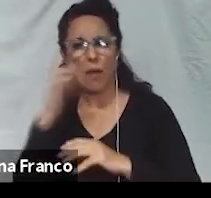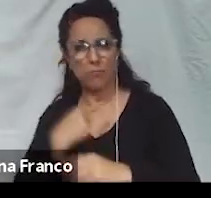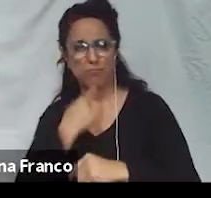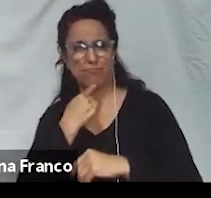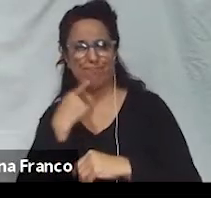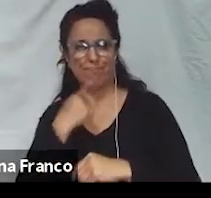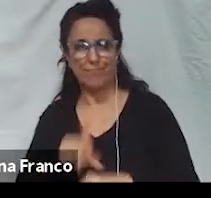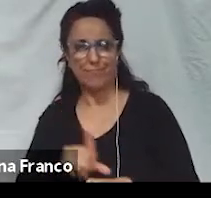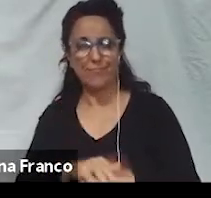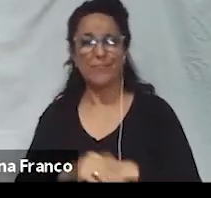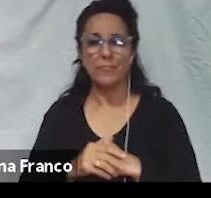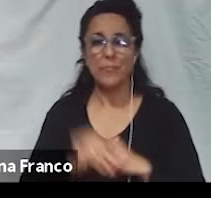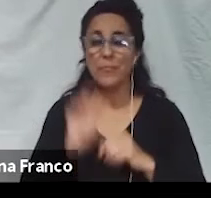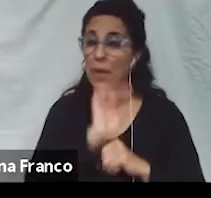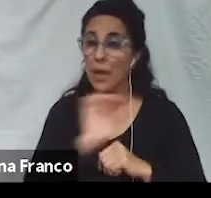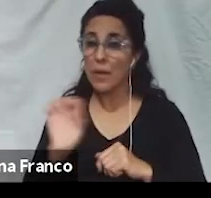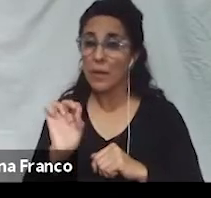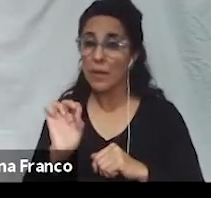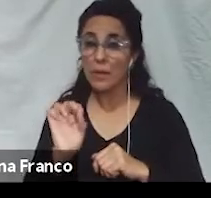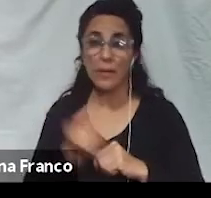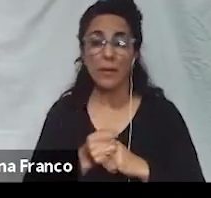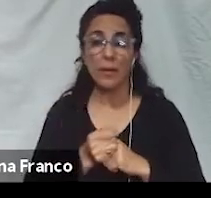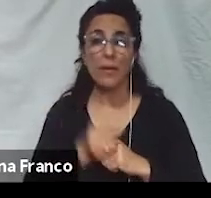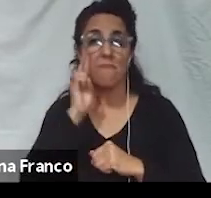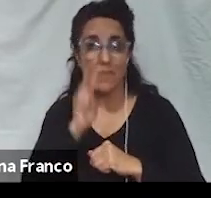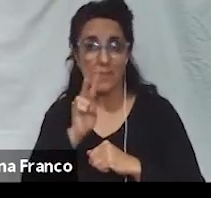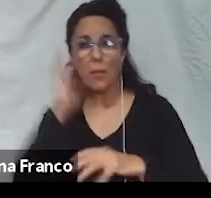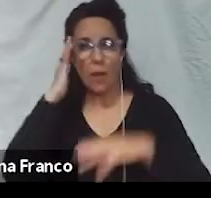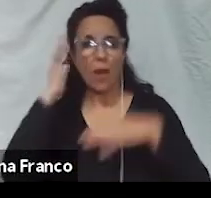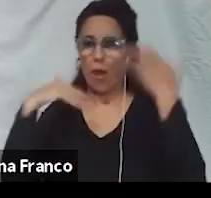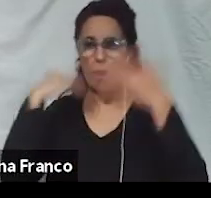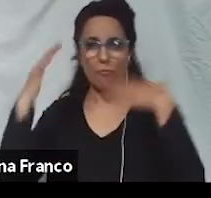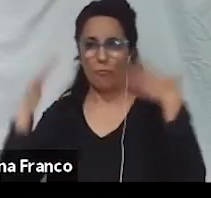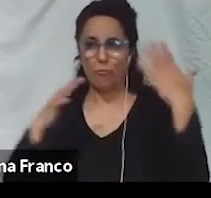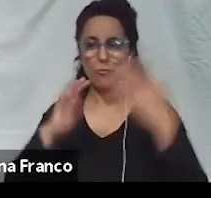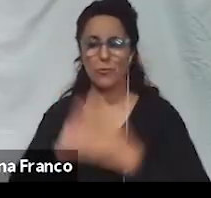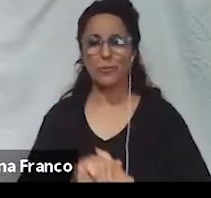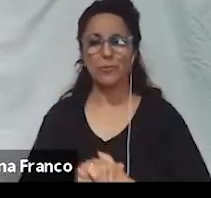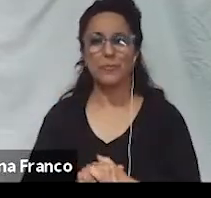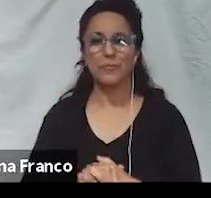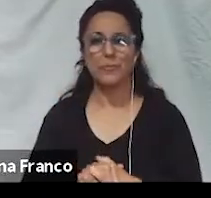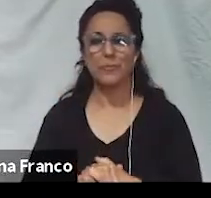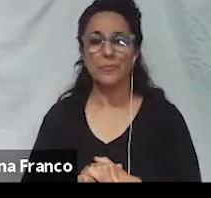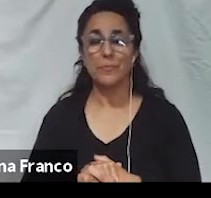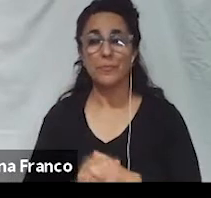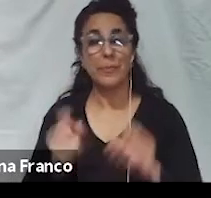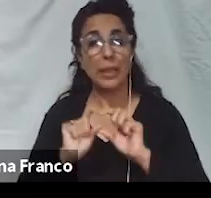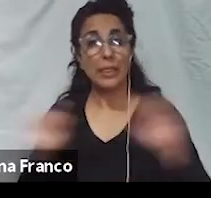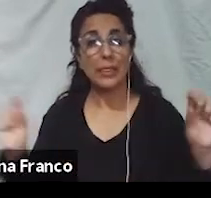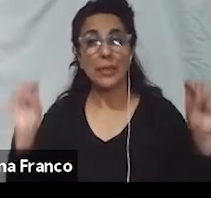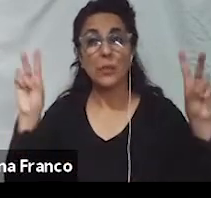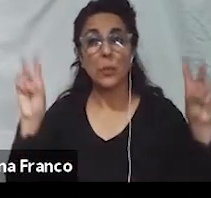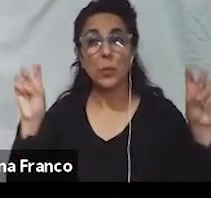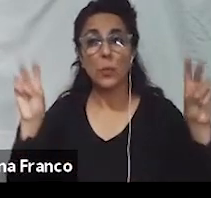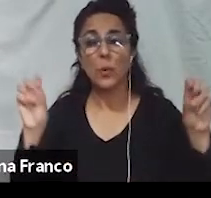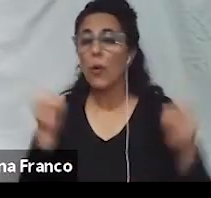de confusión y un subtítulo que dice visible confusión. Y el título de esta